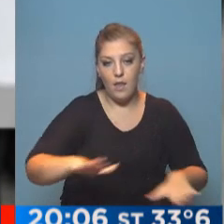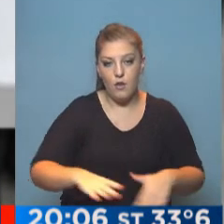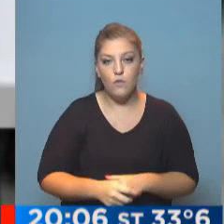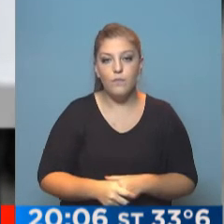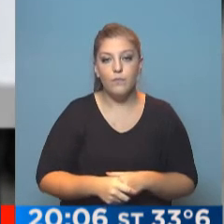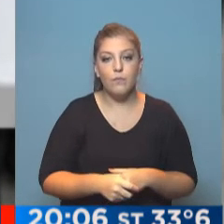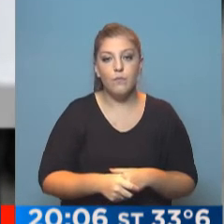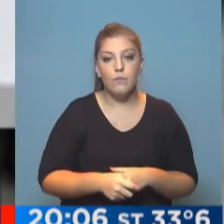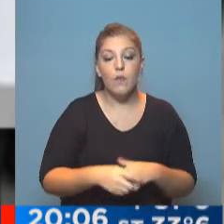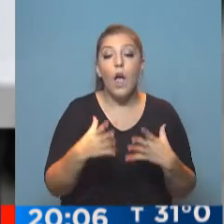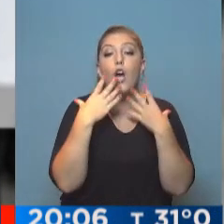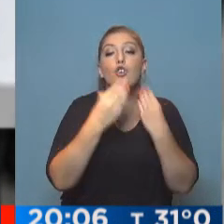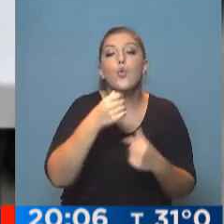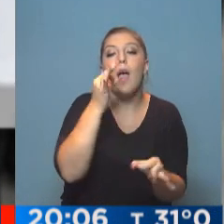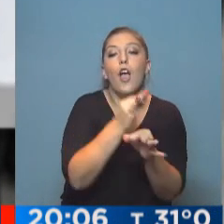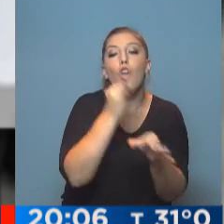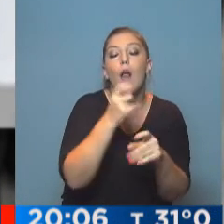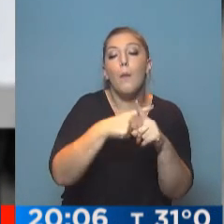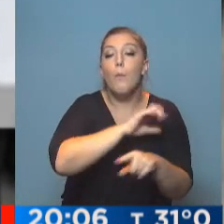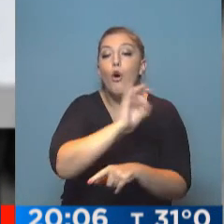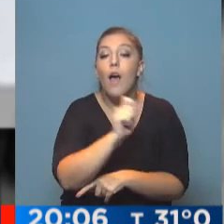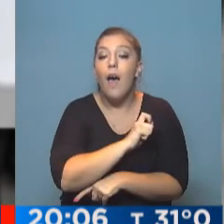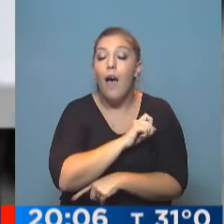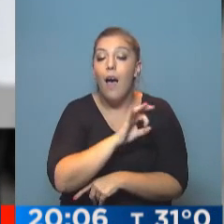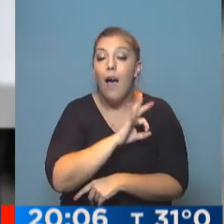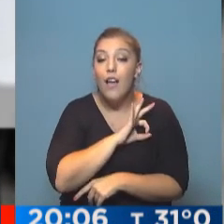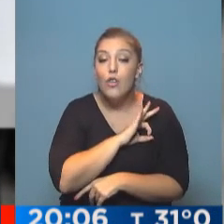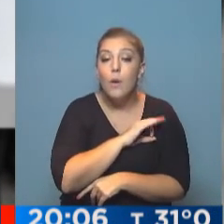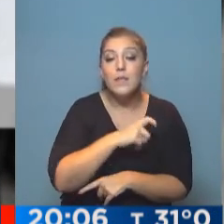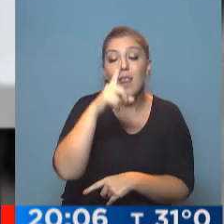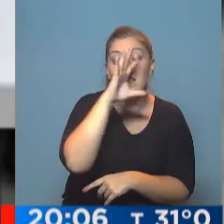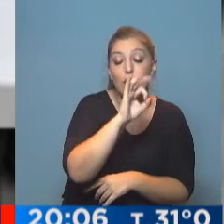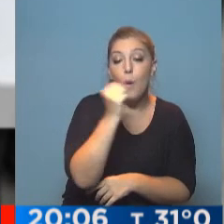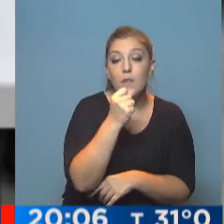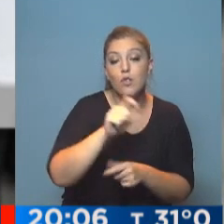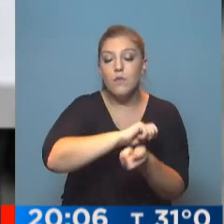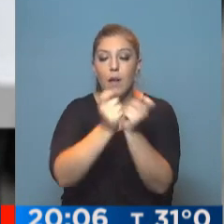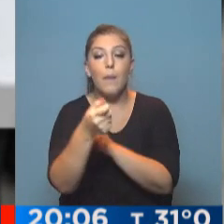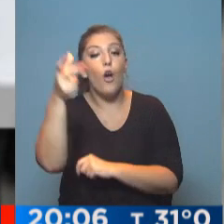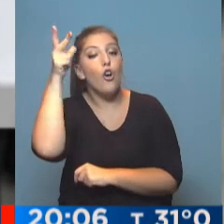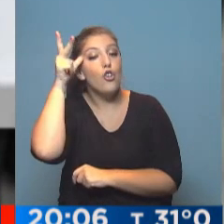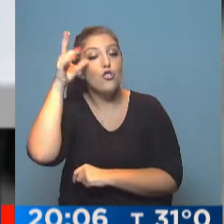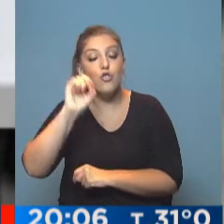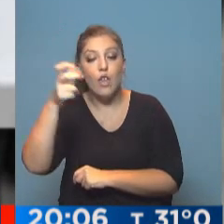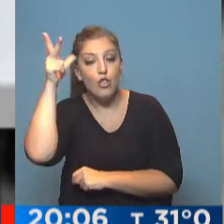La ayuda escolar anual a partir de marzo con este incremento pasa de 700 pesos a 808 pesos.